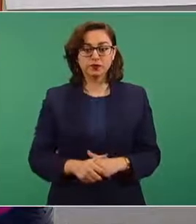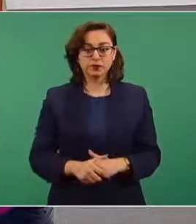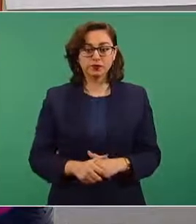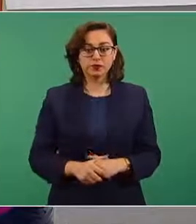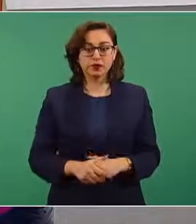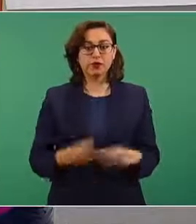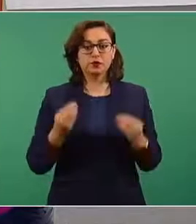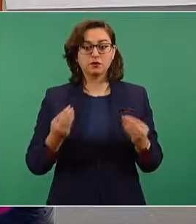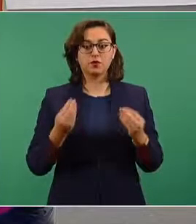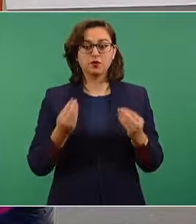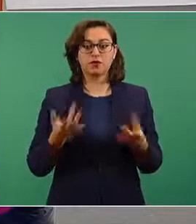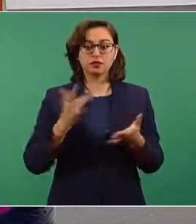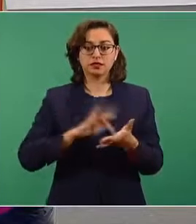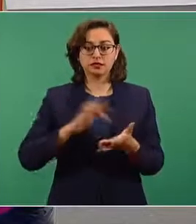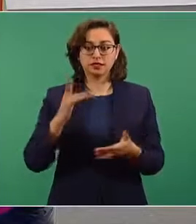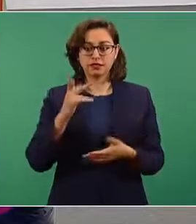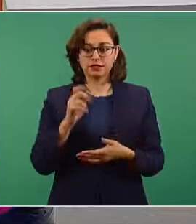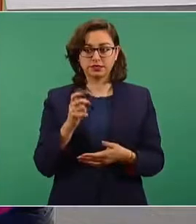Gracias, Pedro. Muchas gracias